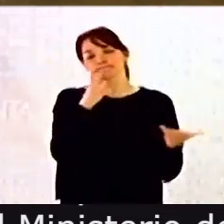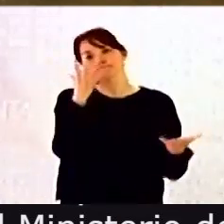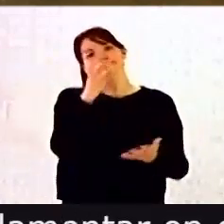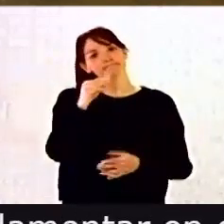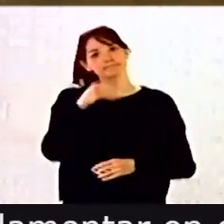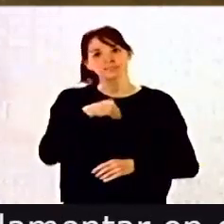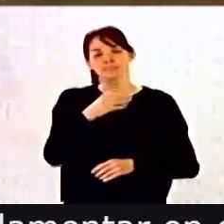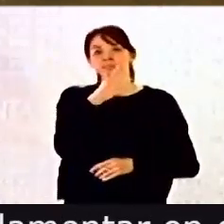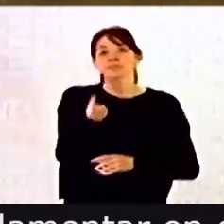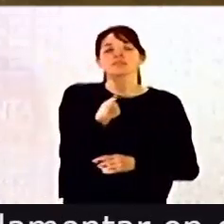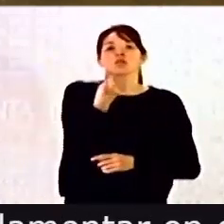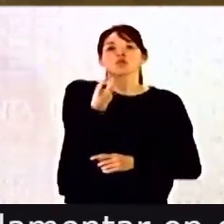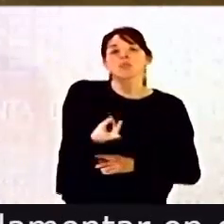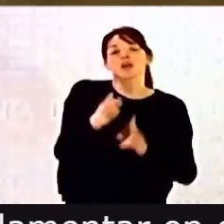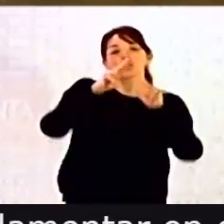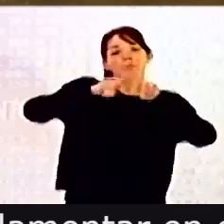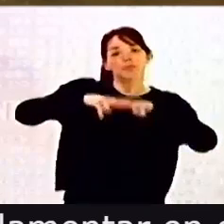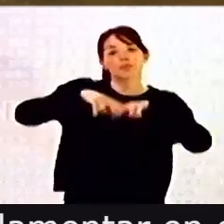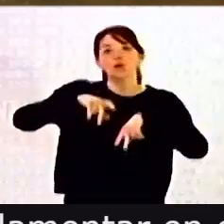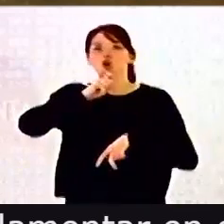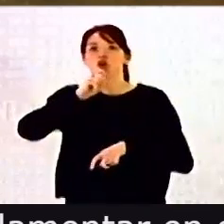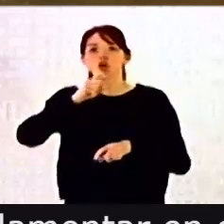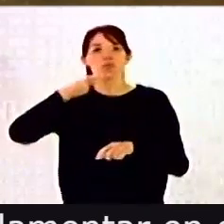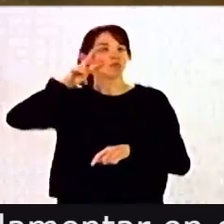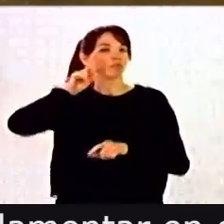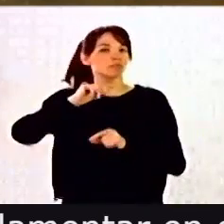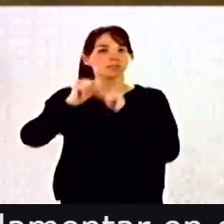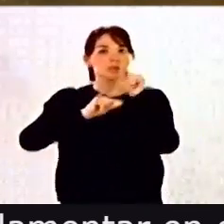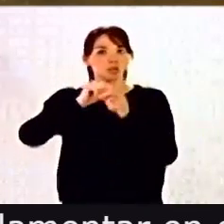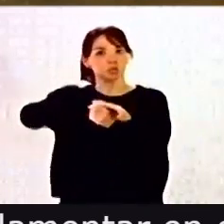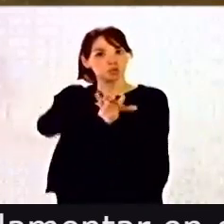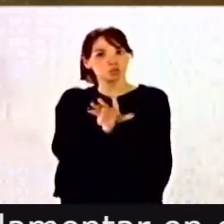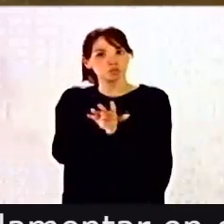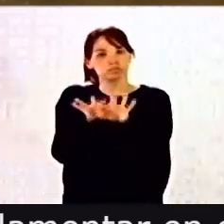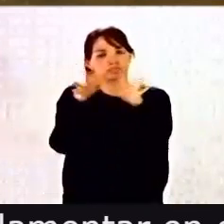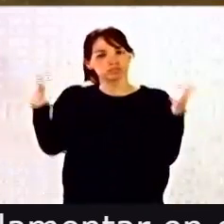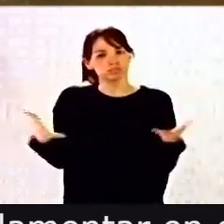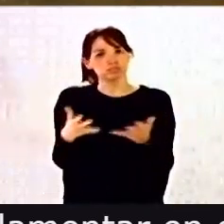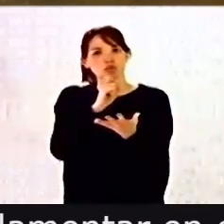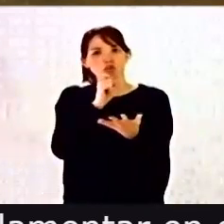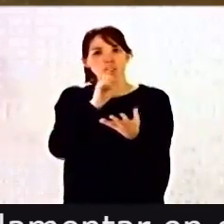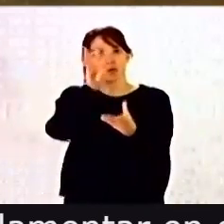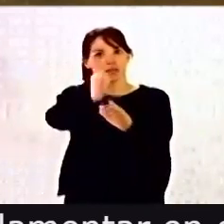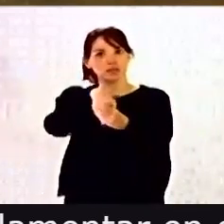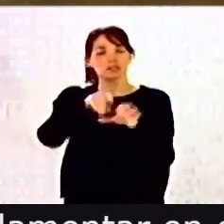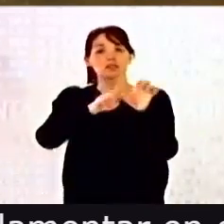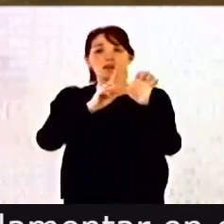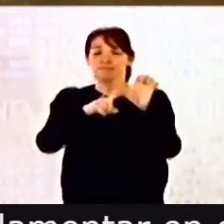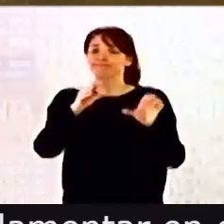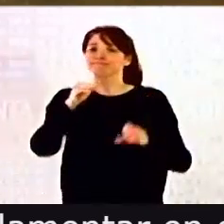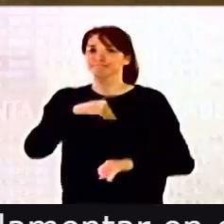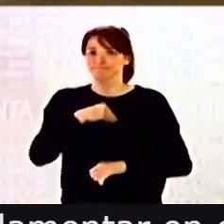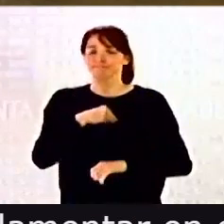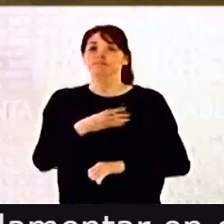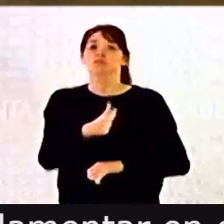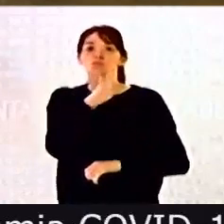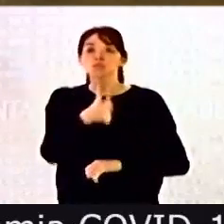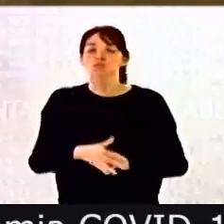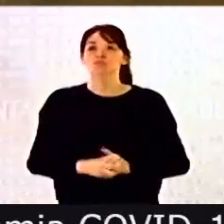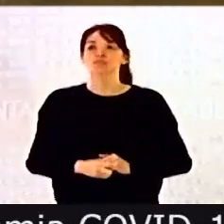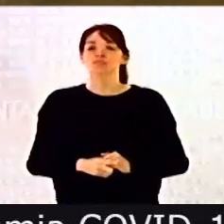de cifras y de cómo se está comportando la pandemia COVID-19 en la Comunidad Autónoma de Extremadura, tenemos que